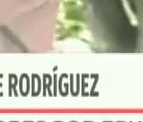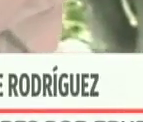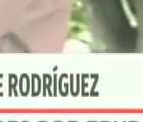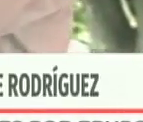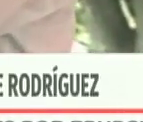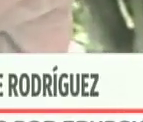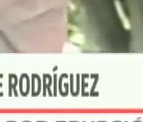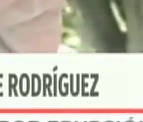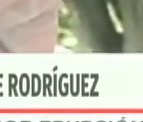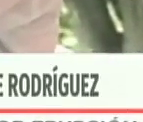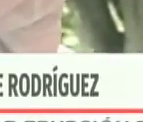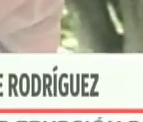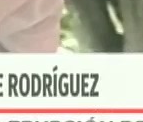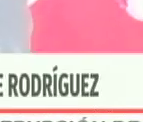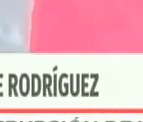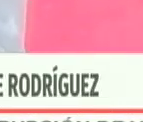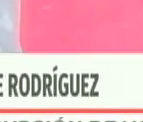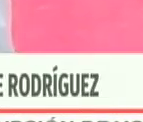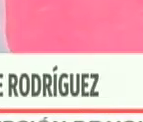Jorge Rodríguez.